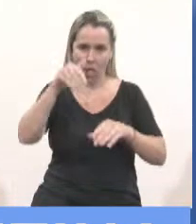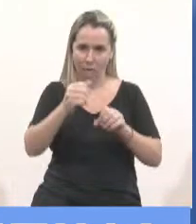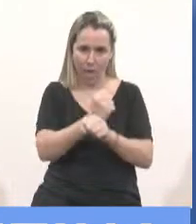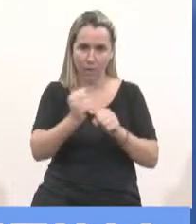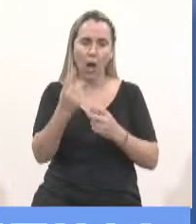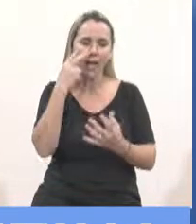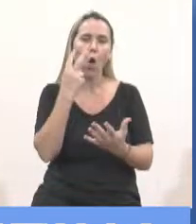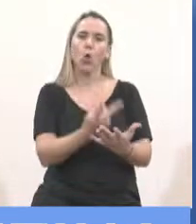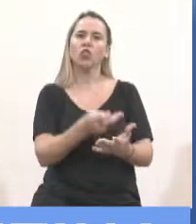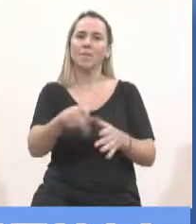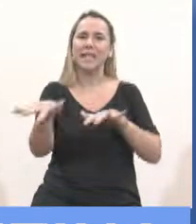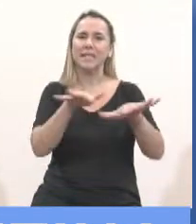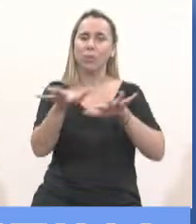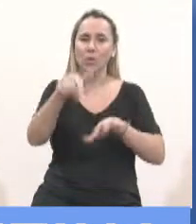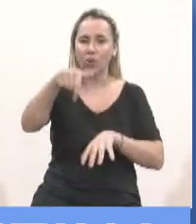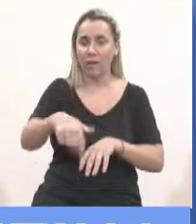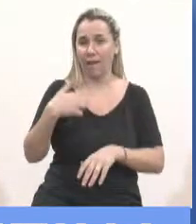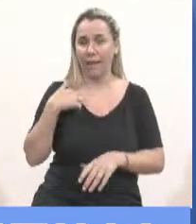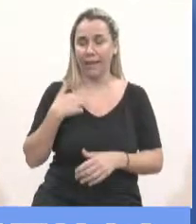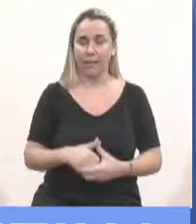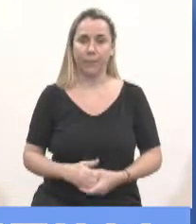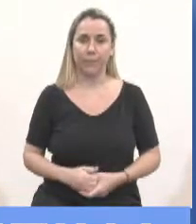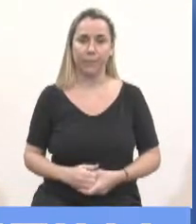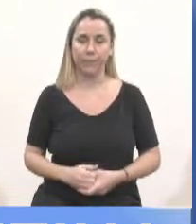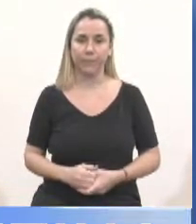un reconocimiento hacia la situación por la que estábamos pasando.